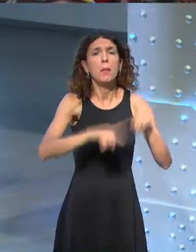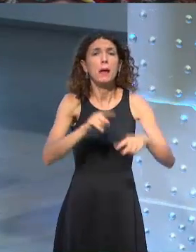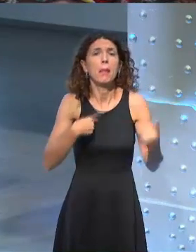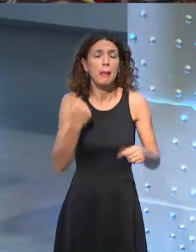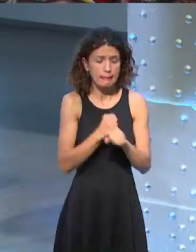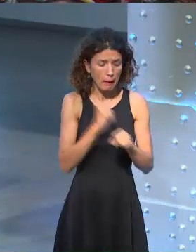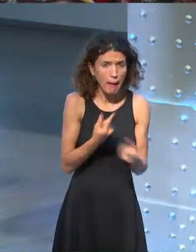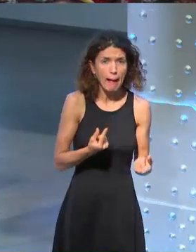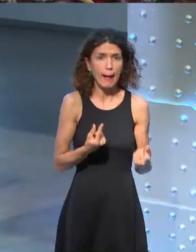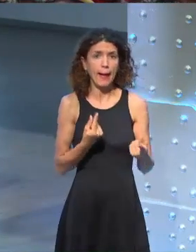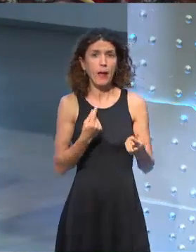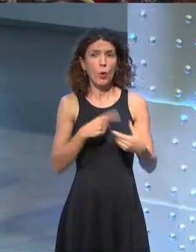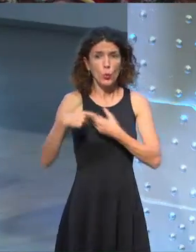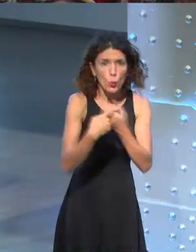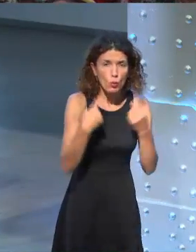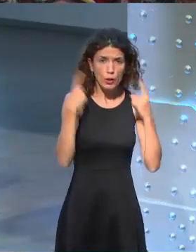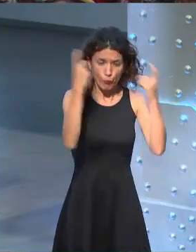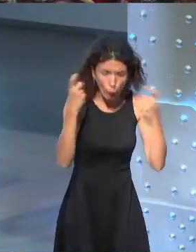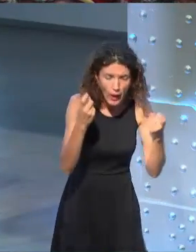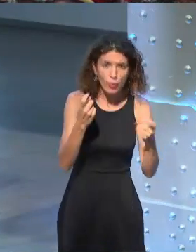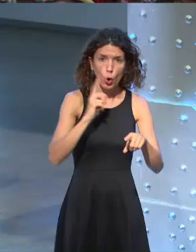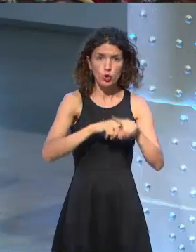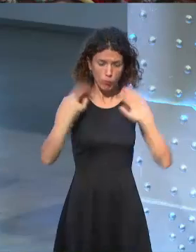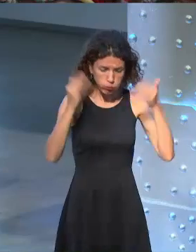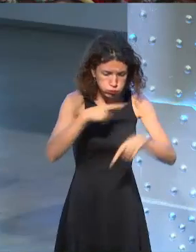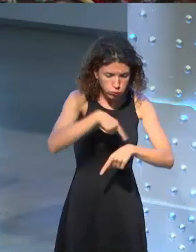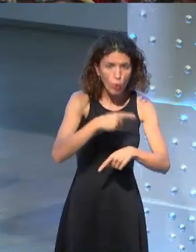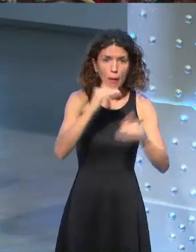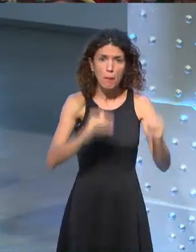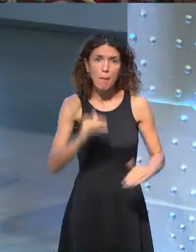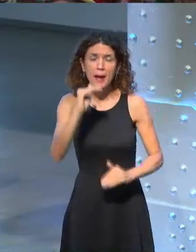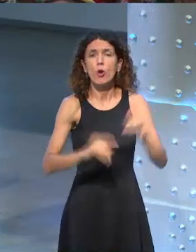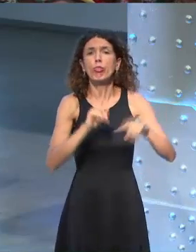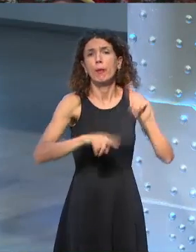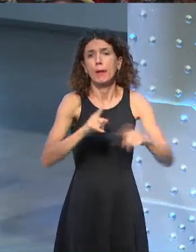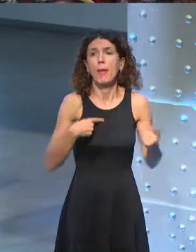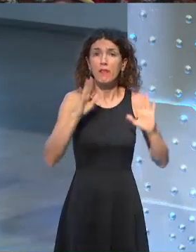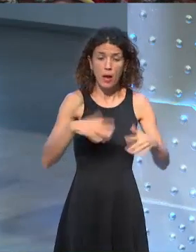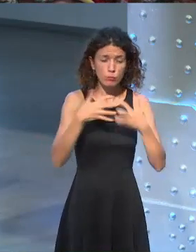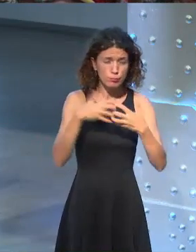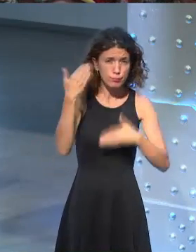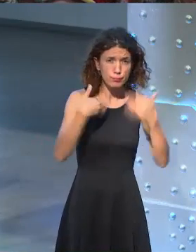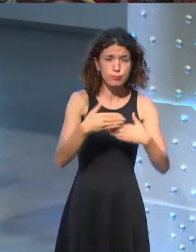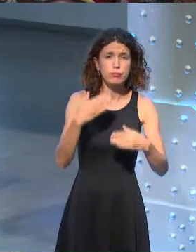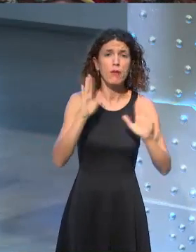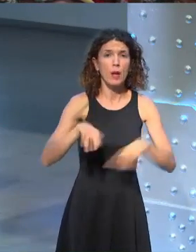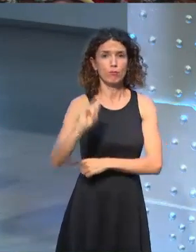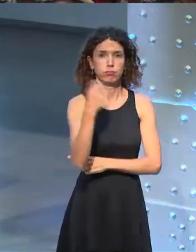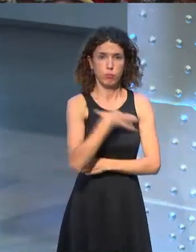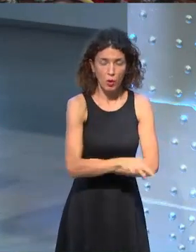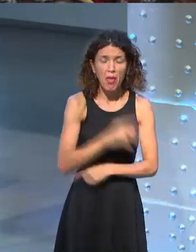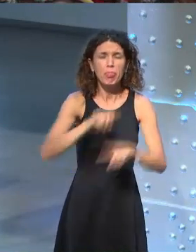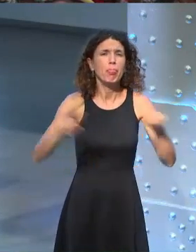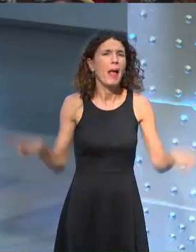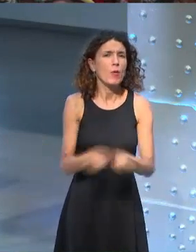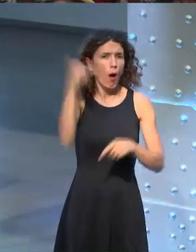que trabajes, de lo que te involucres y de lo que quieras, del tiempo que le quieras dedicar. Y cuando lo haces, pues salen las cosas. Pero con independencia del